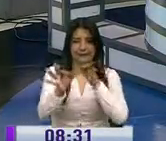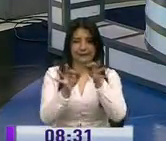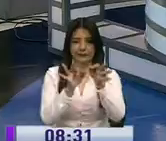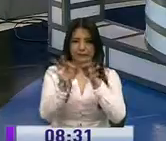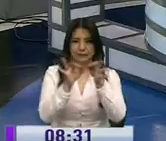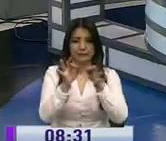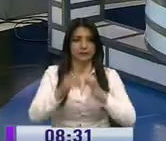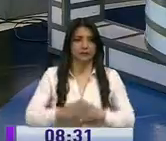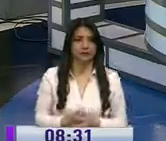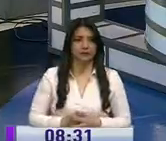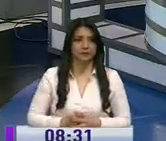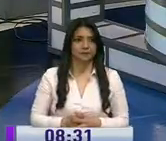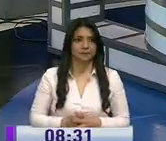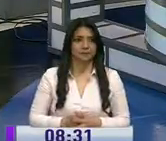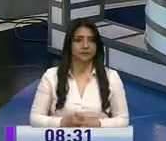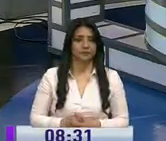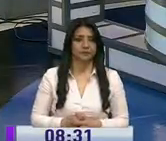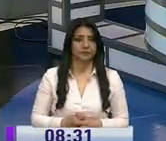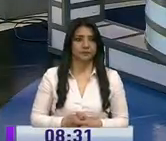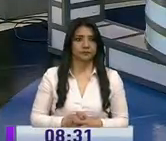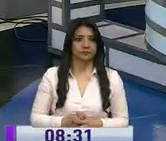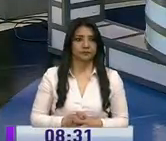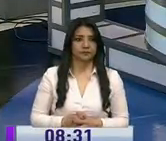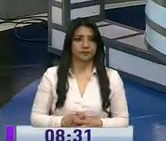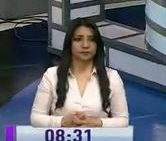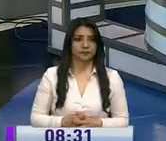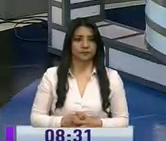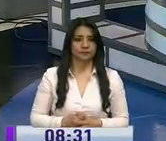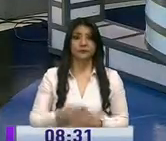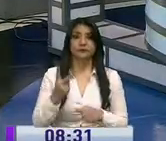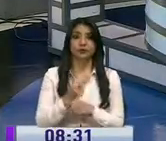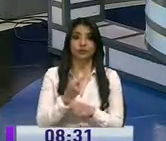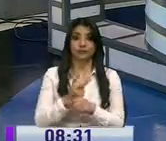Terrible. Segundo en la semana. Segundo en la semana, o sea,